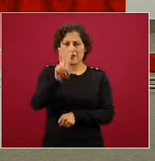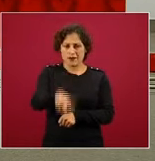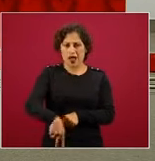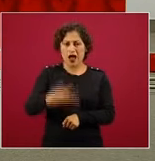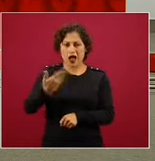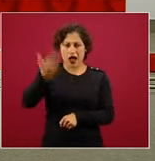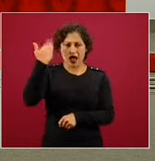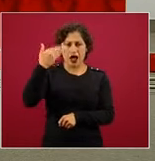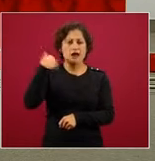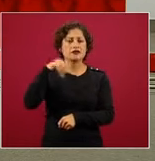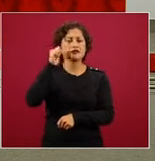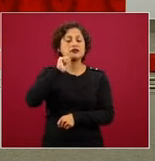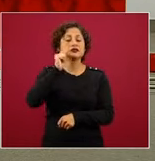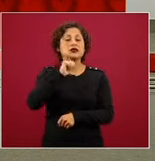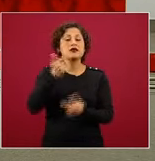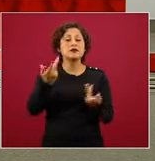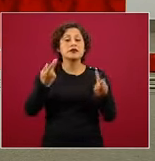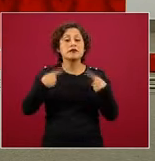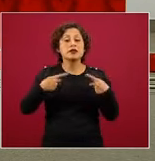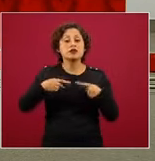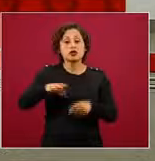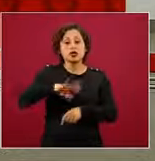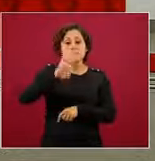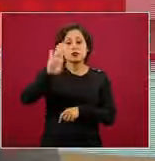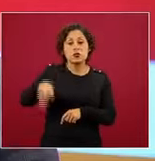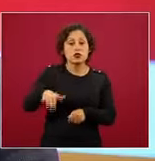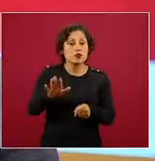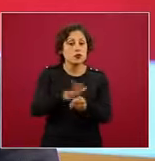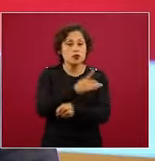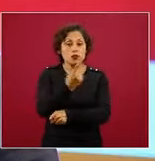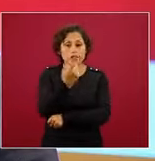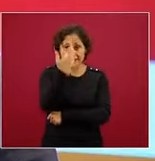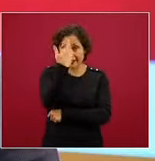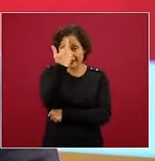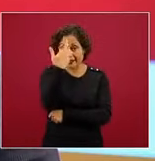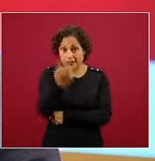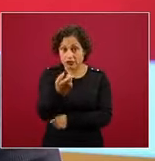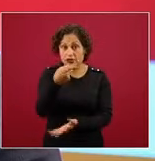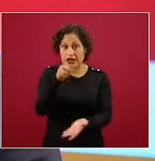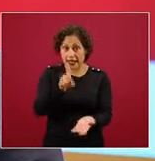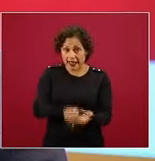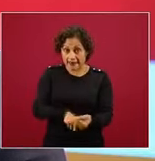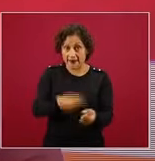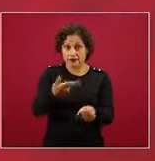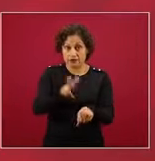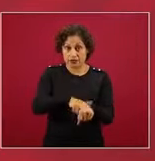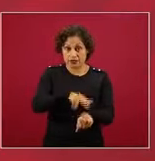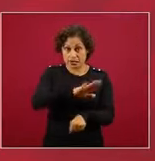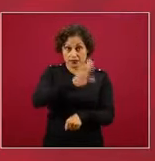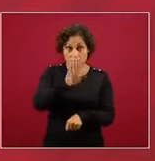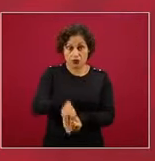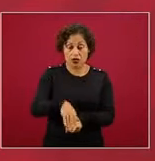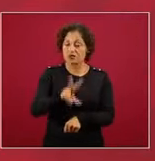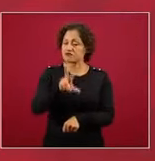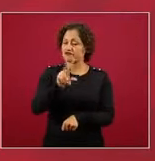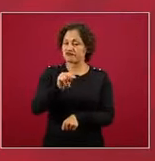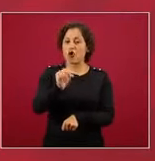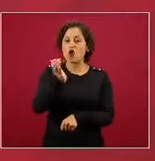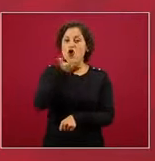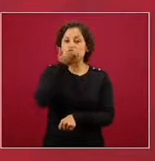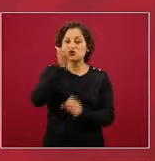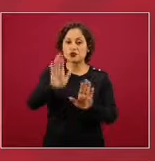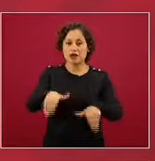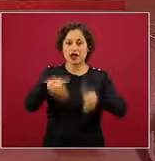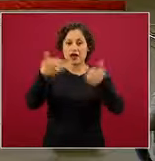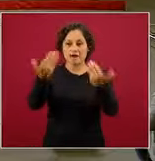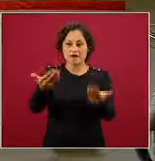que fallecen por todas las causas no fallecen en unidades médicas, fallecen fuera de unidades médicas, inclusive en sus